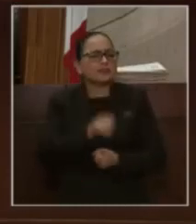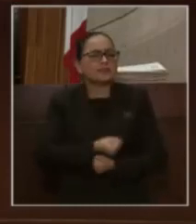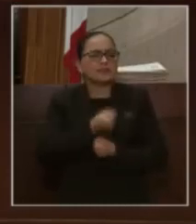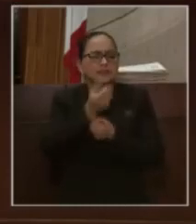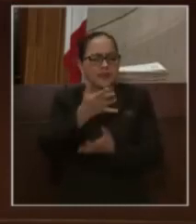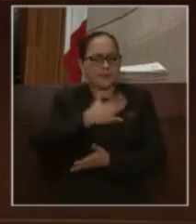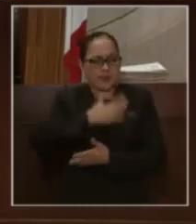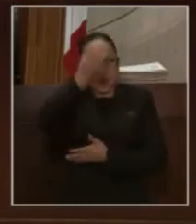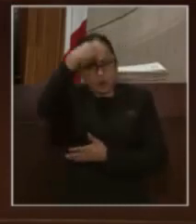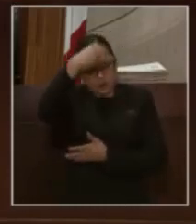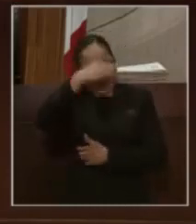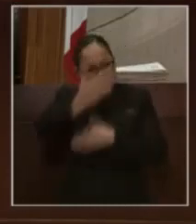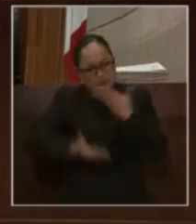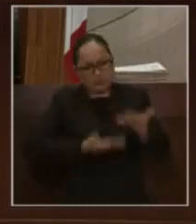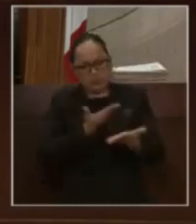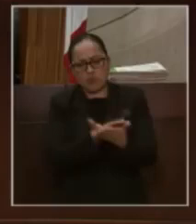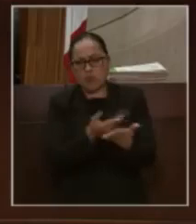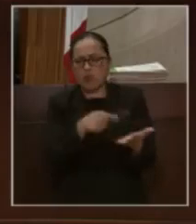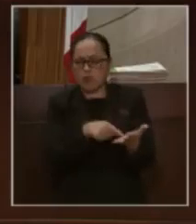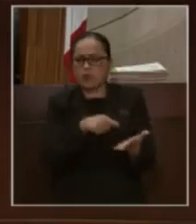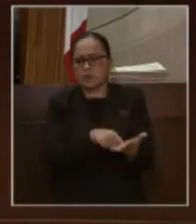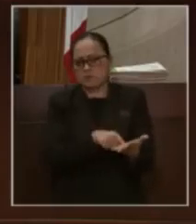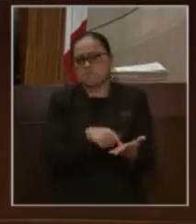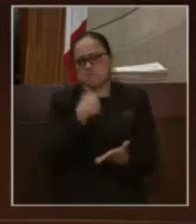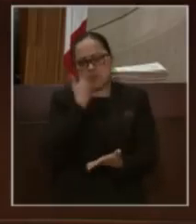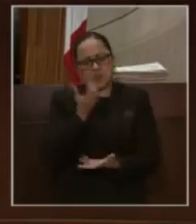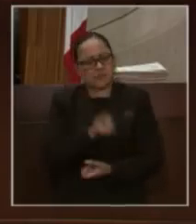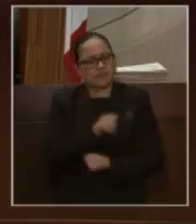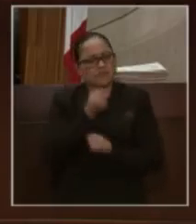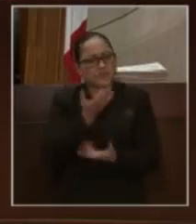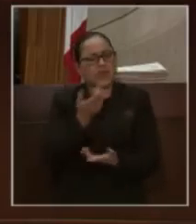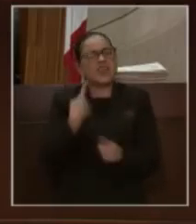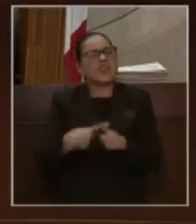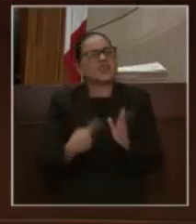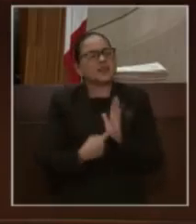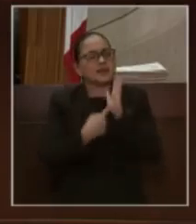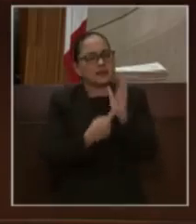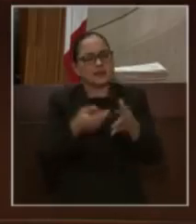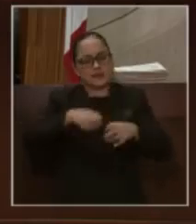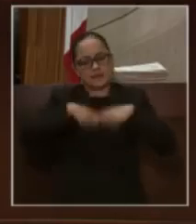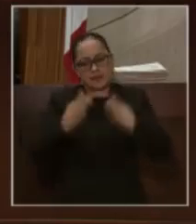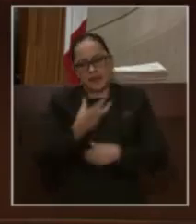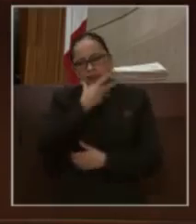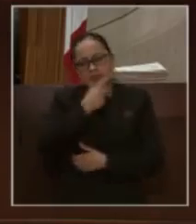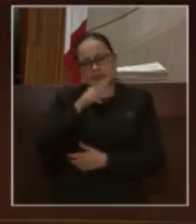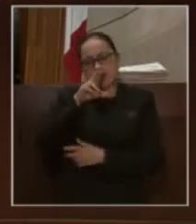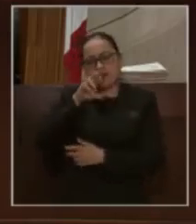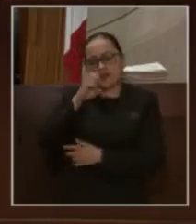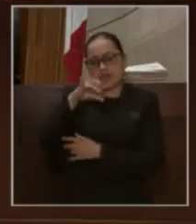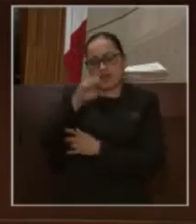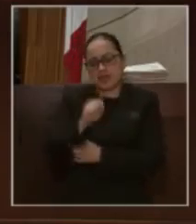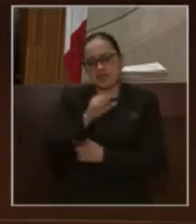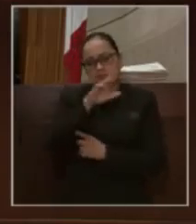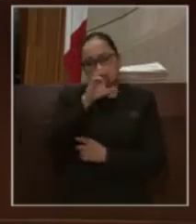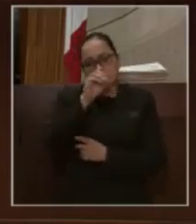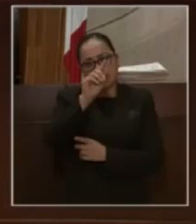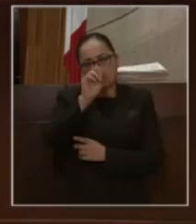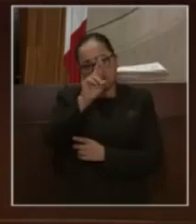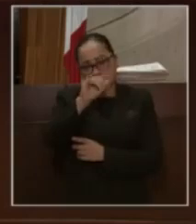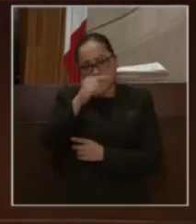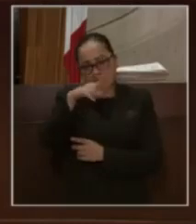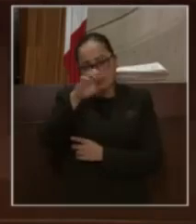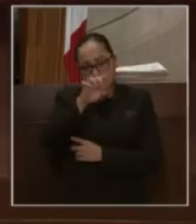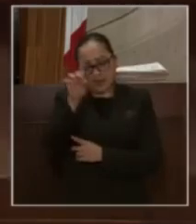mi posicionamiento respecto del proyecto que el magistrado Reyes Rodríguez pone a nuestra consideración, y bueno,